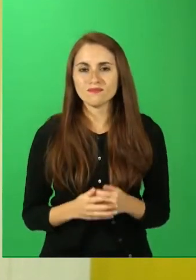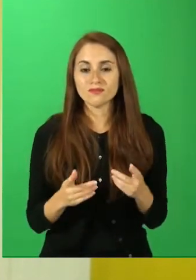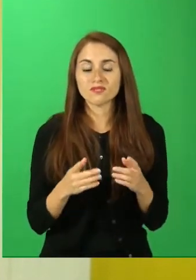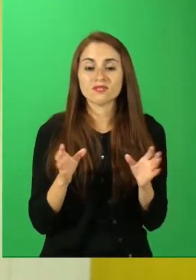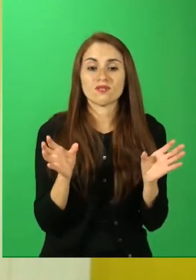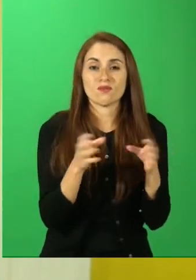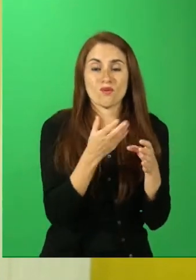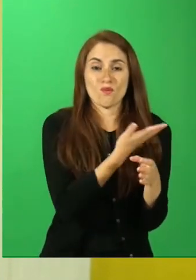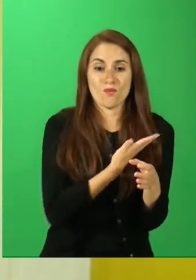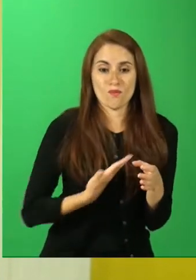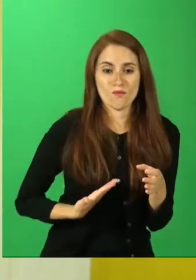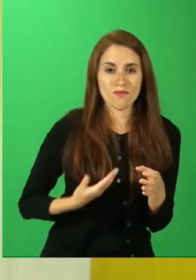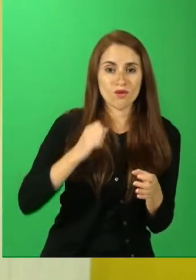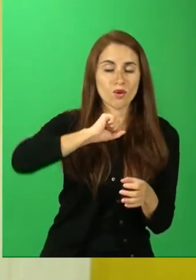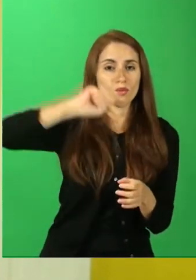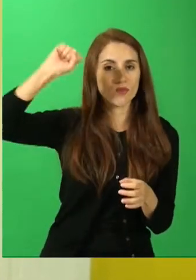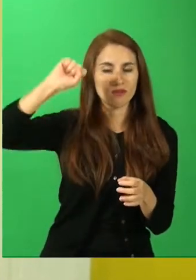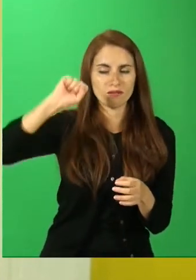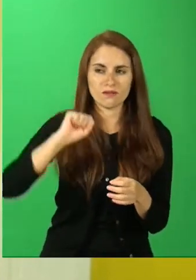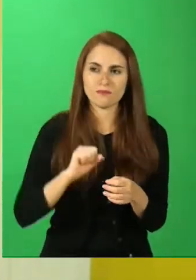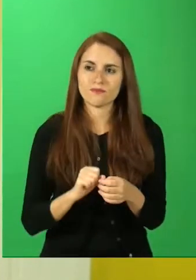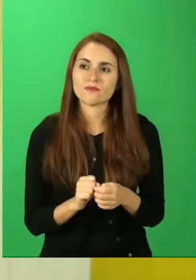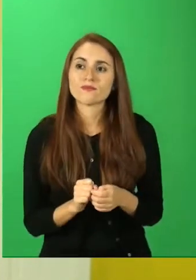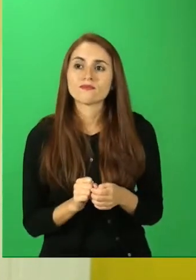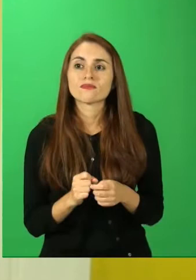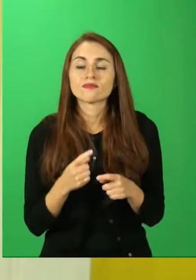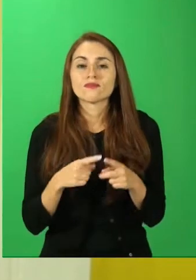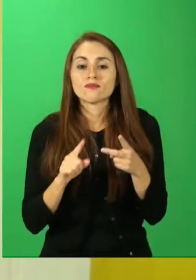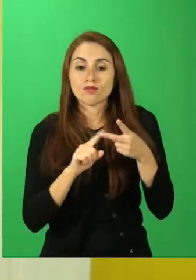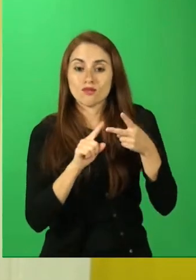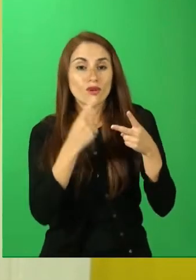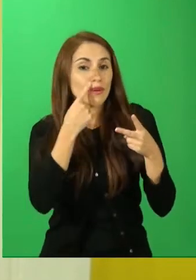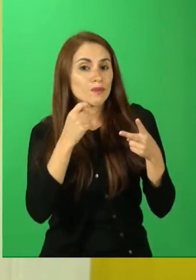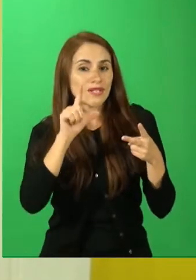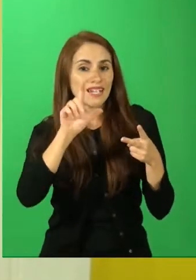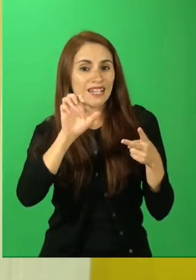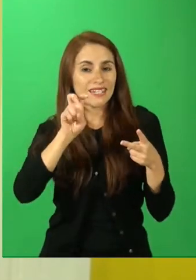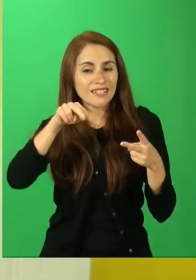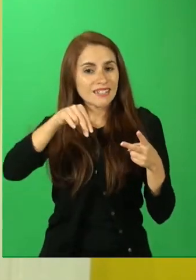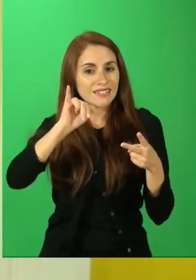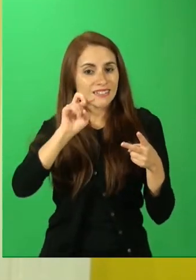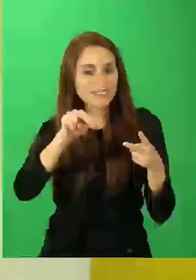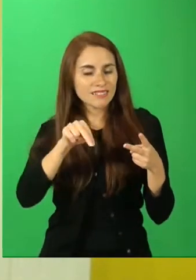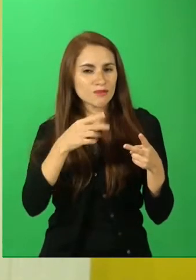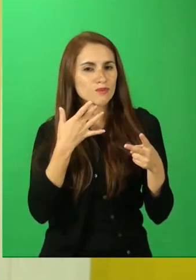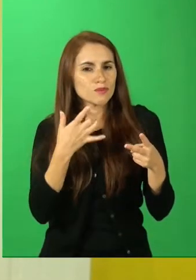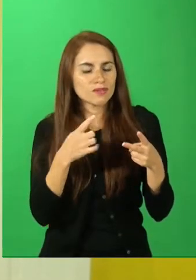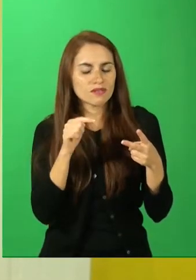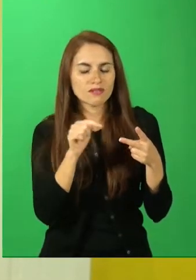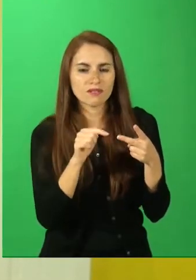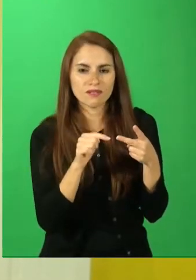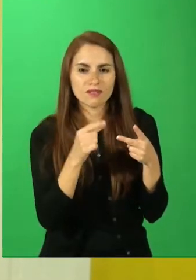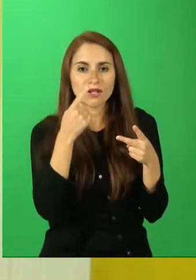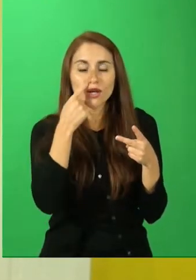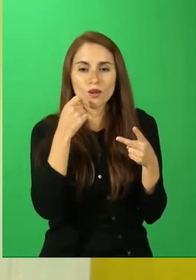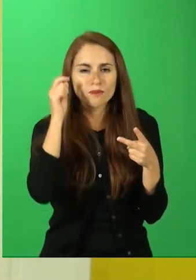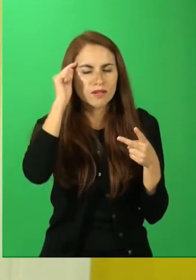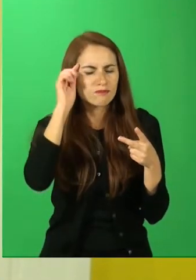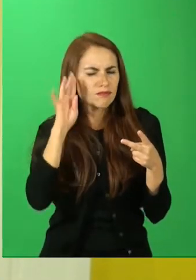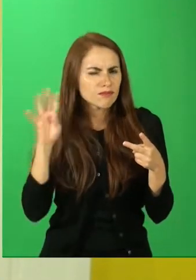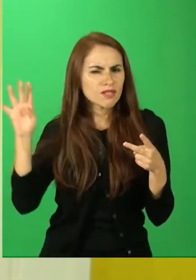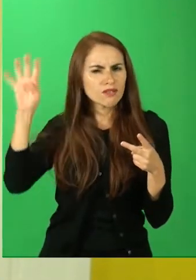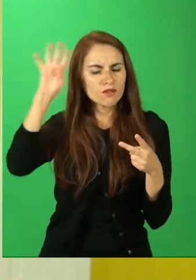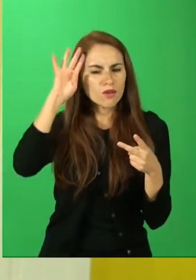comunista. Y Lenin, o leninista, por el que va a ser el principal